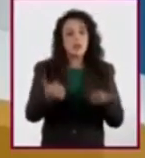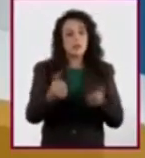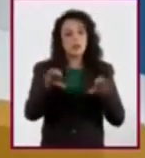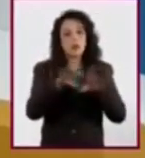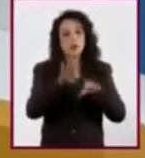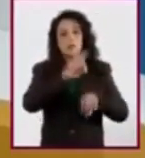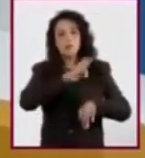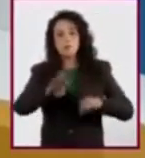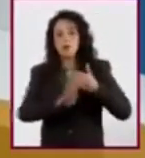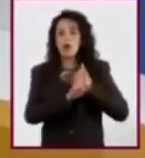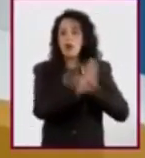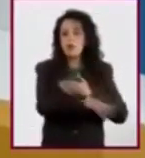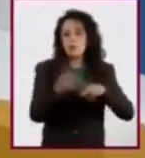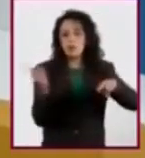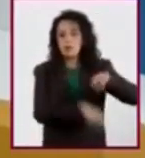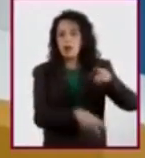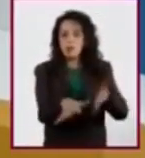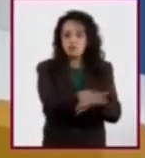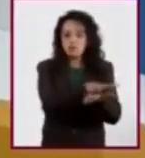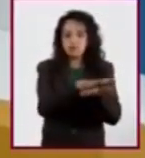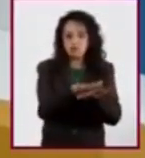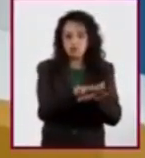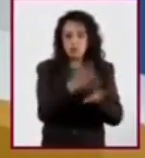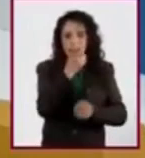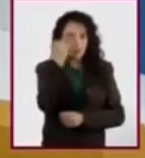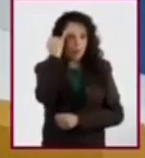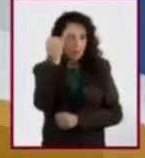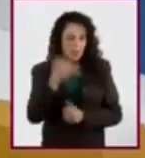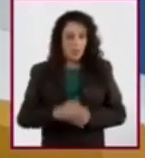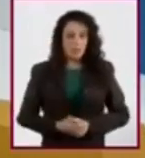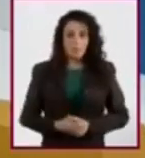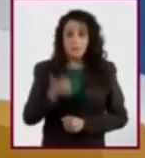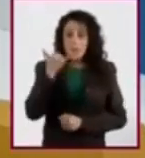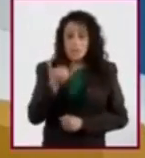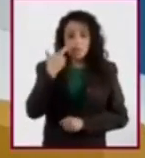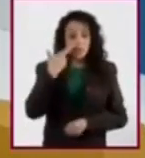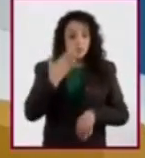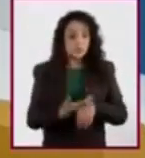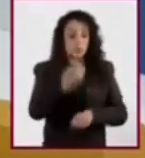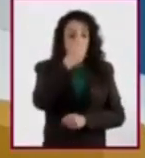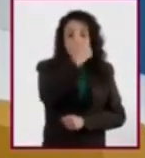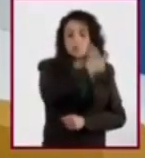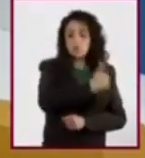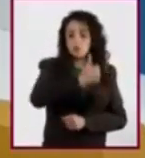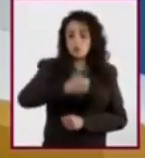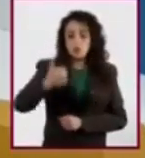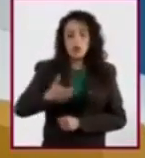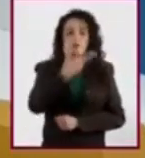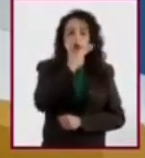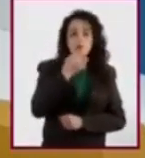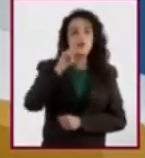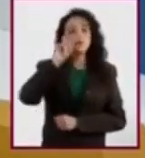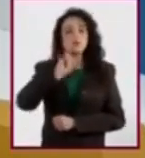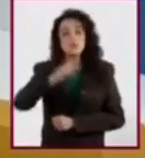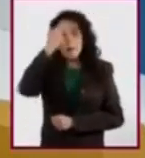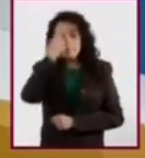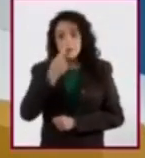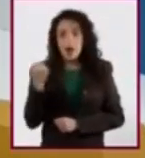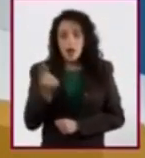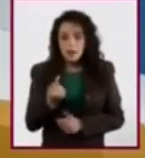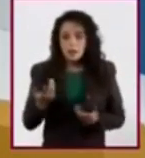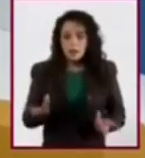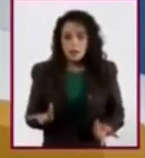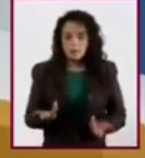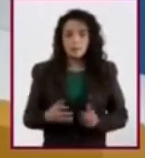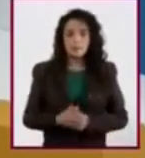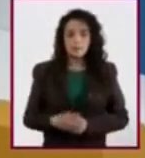evitarlos y erradicarlos. También debemos ser responsables de cada una de nosotras y nosotros. Para ello,